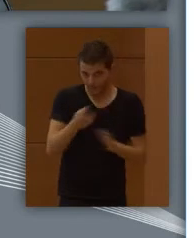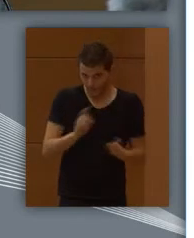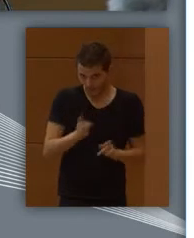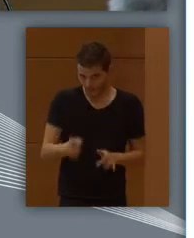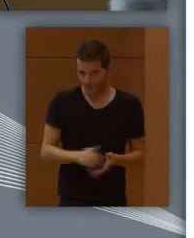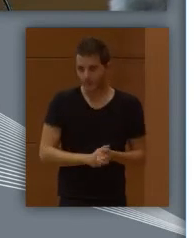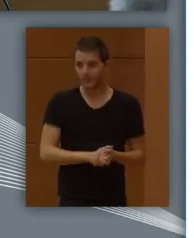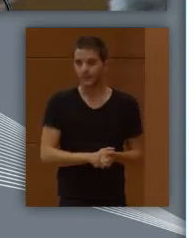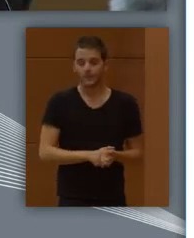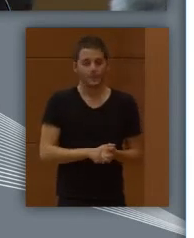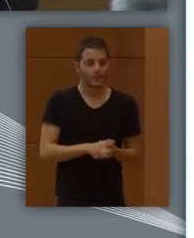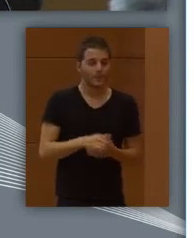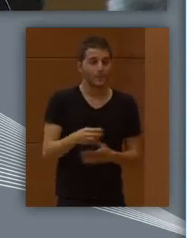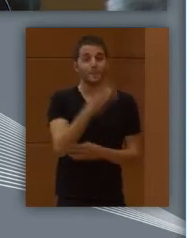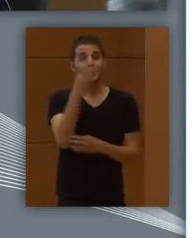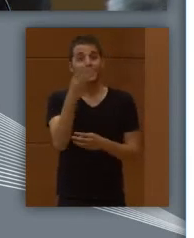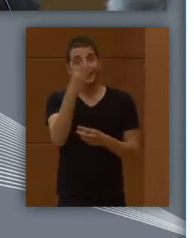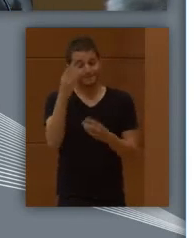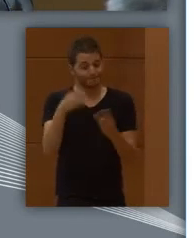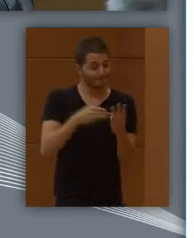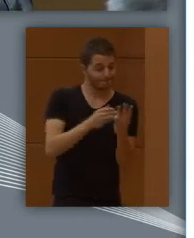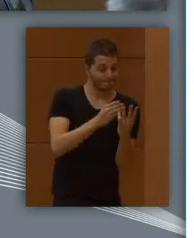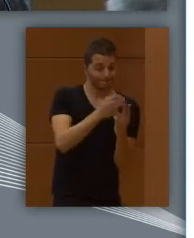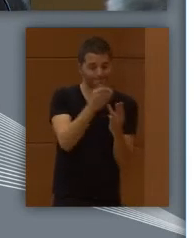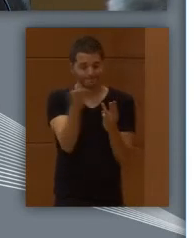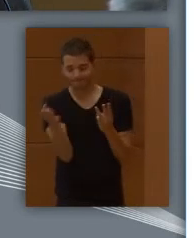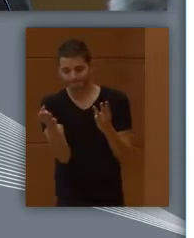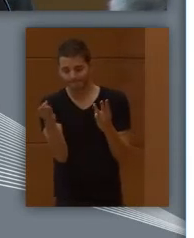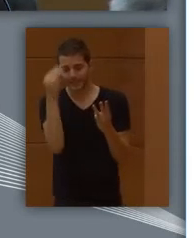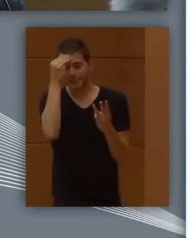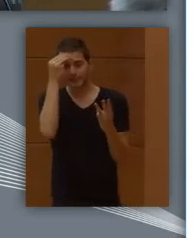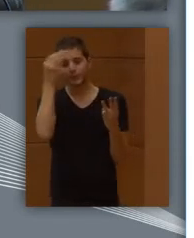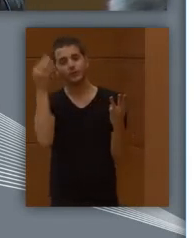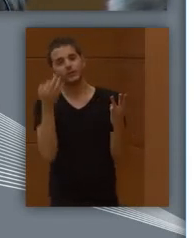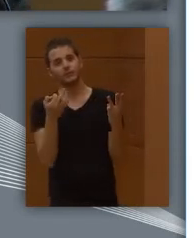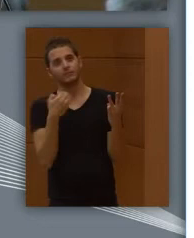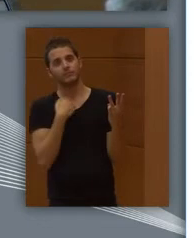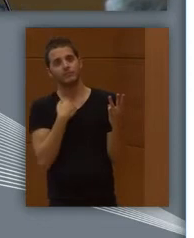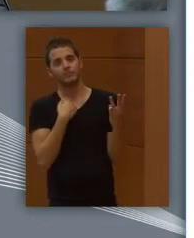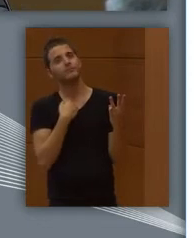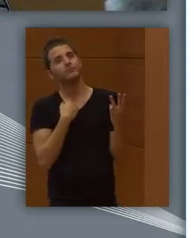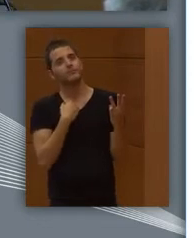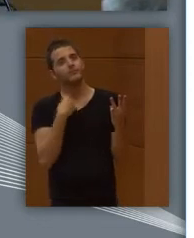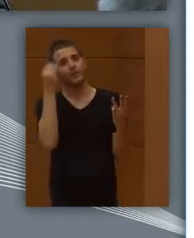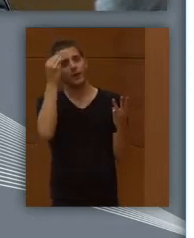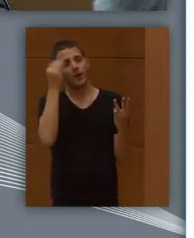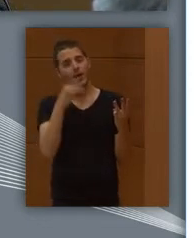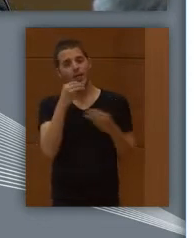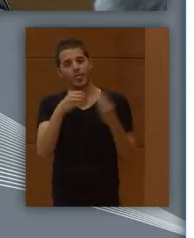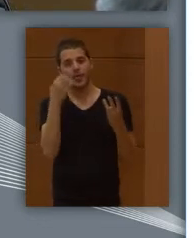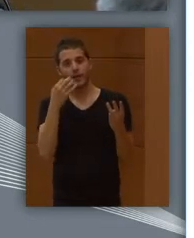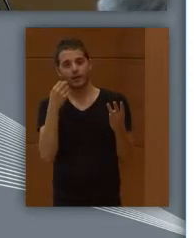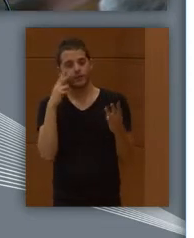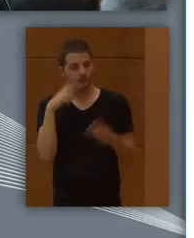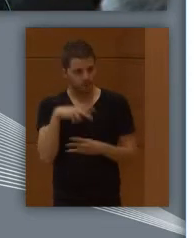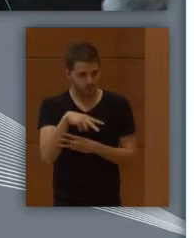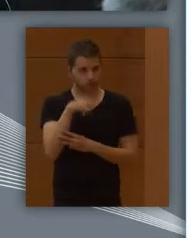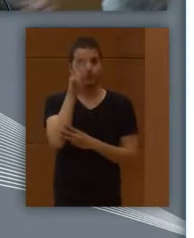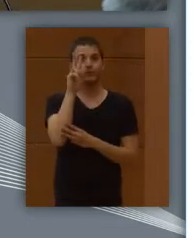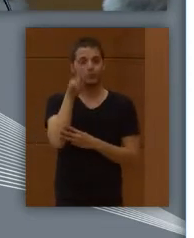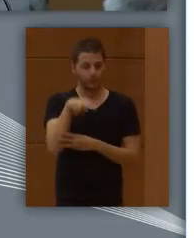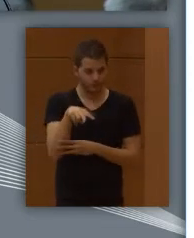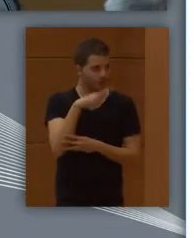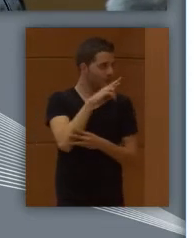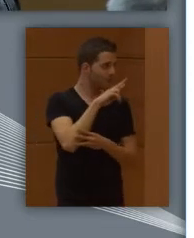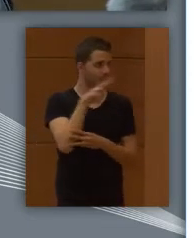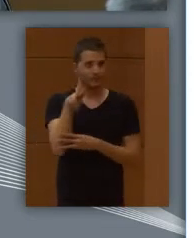hermano decidió, para no tener el mismo problema, que andaría a la vez mirando al suelo y mirando al